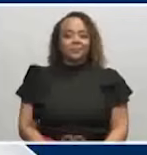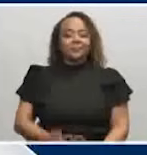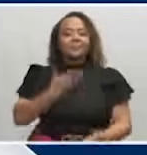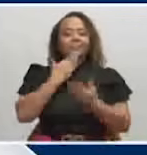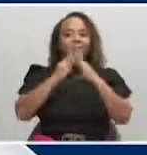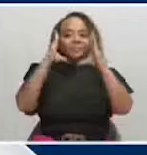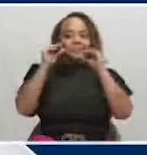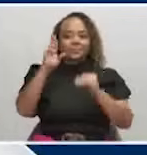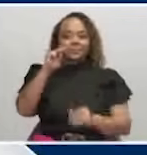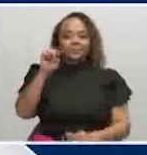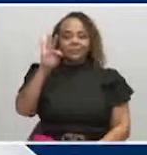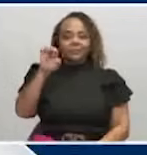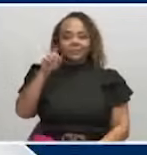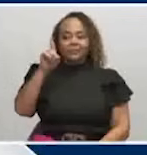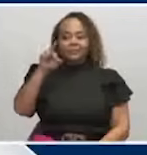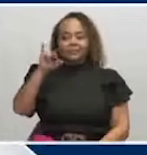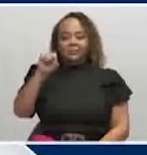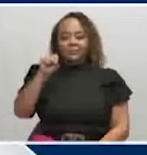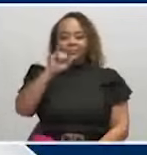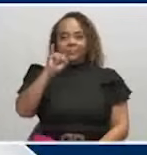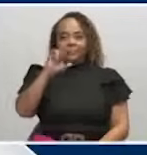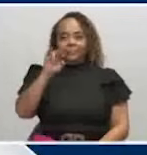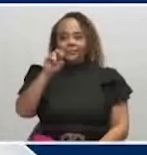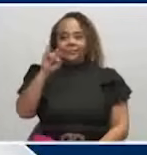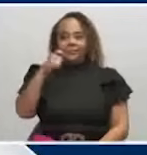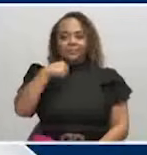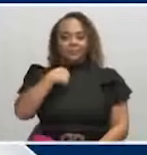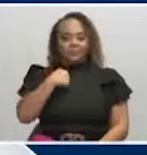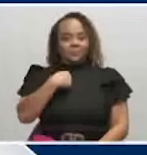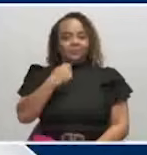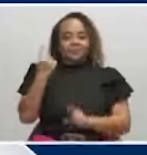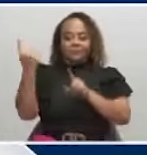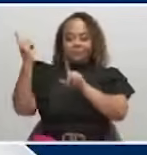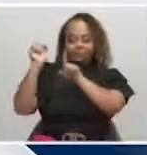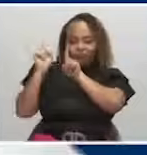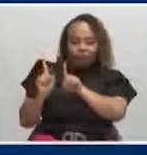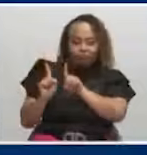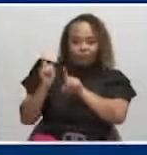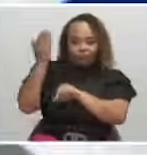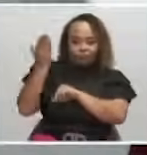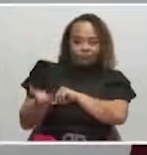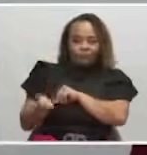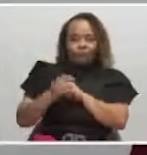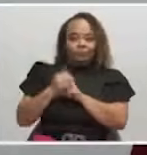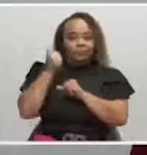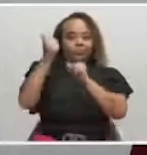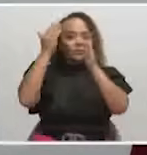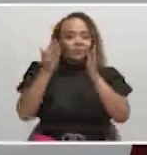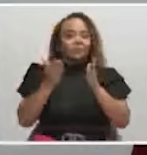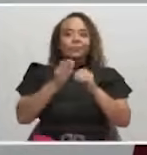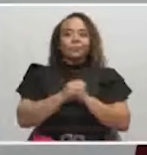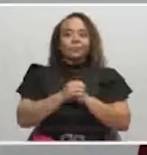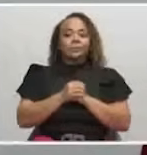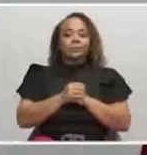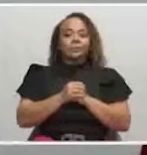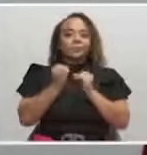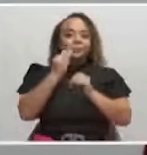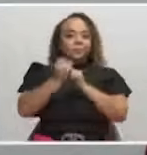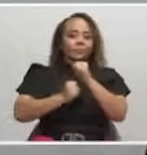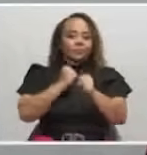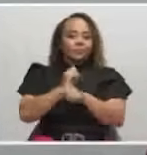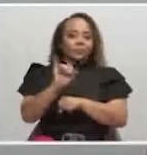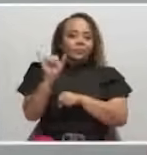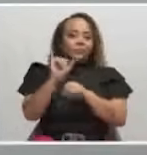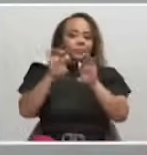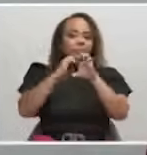Buenas tardes, Monte, a Cristian, también a Irene. Acá me encuentro, bien lo menciona, una figura de Liga Deportiva Alajuelense durante muchísimos años, también